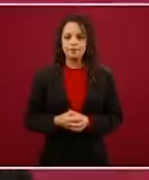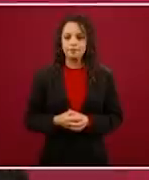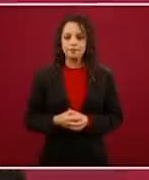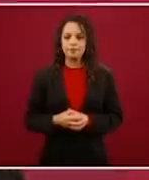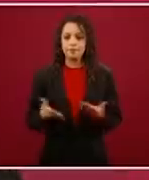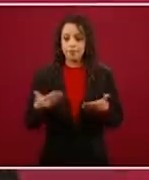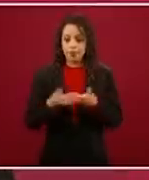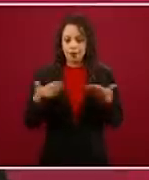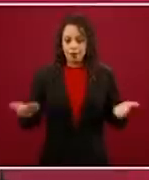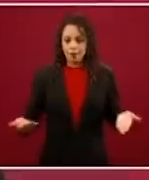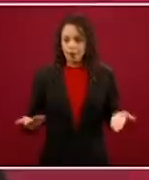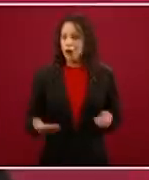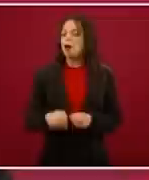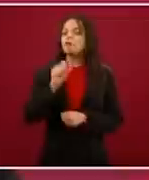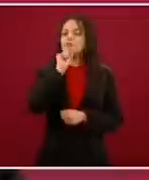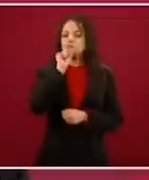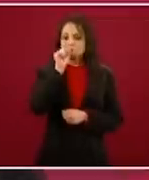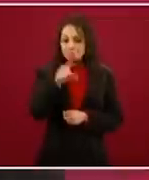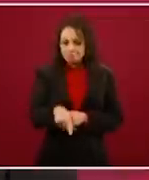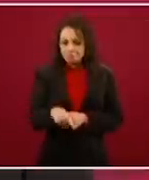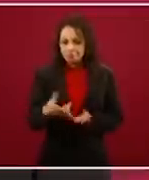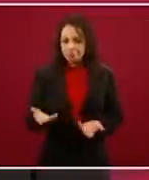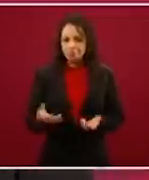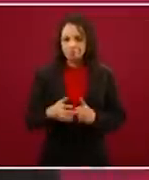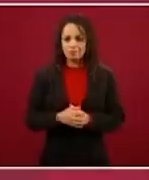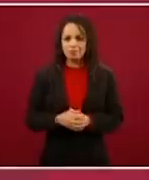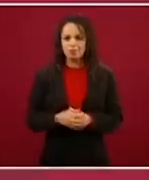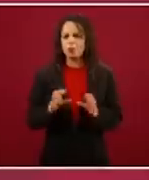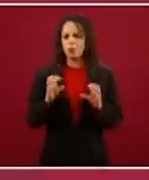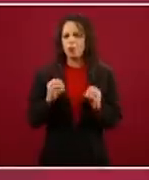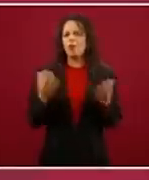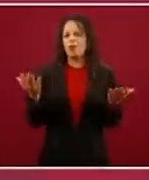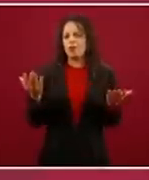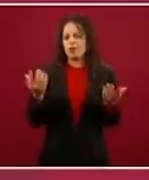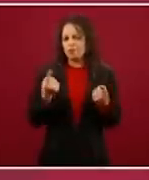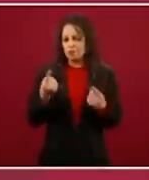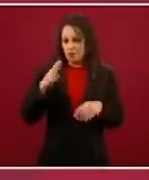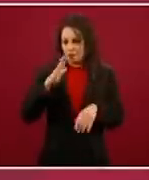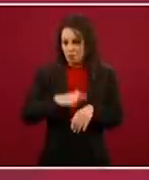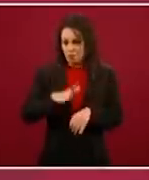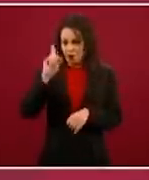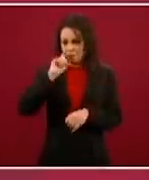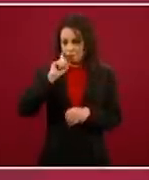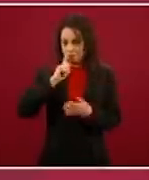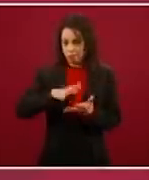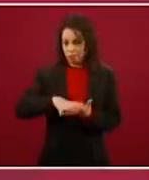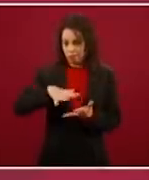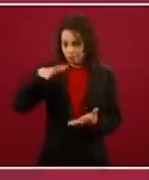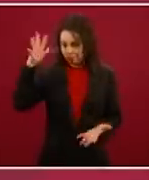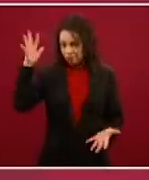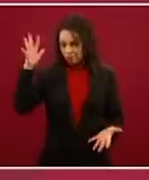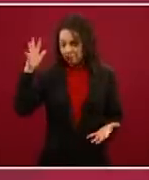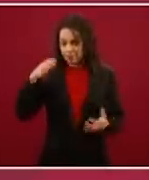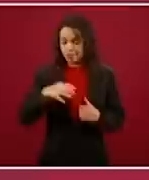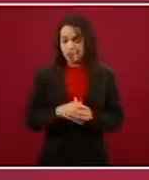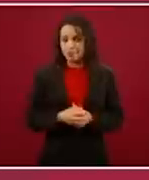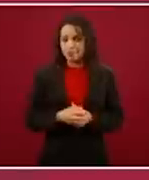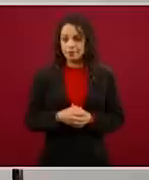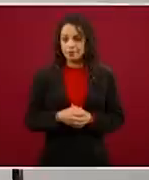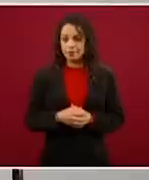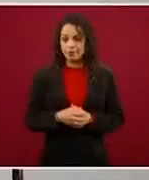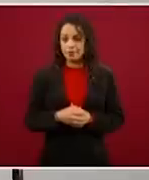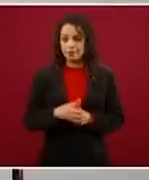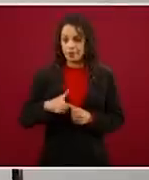Ahora, lo mismo, ¿qué? Había más mujeres en